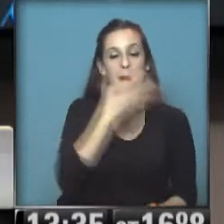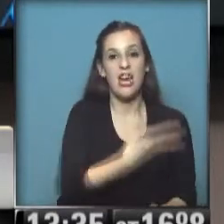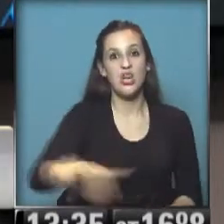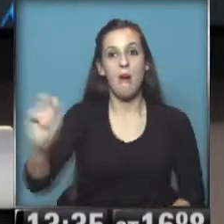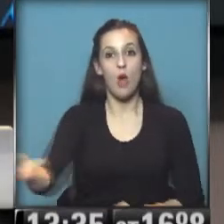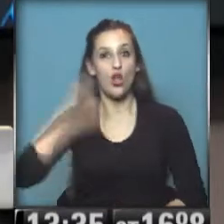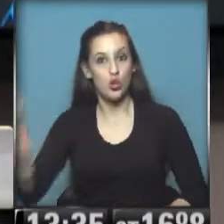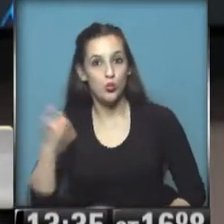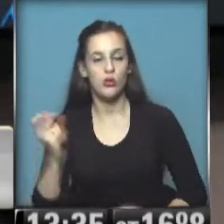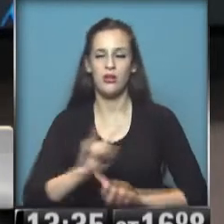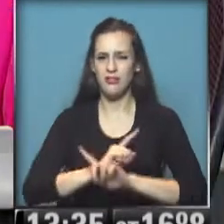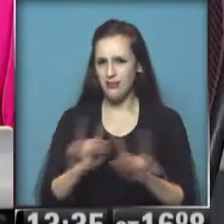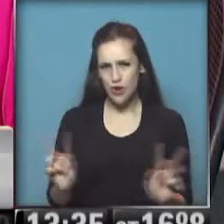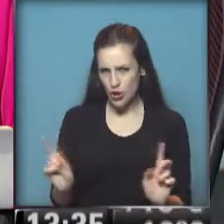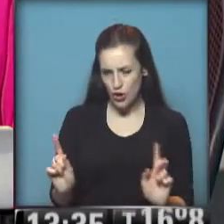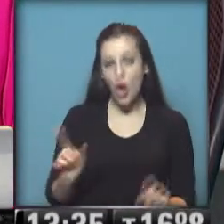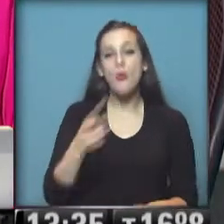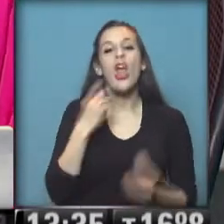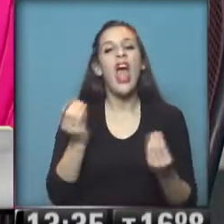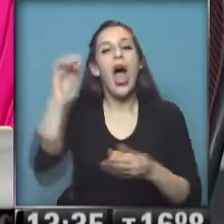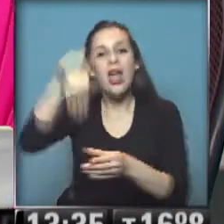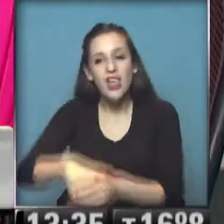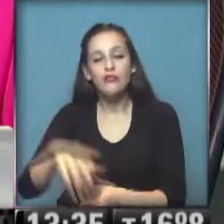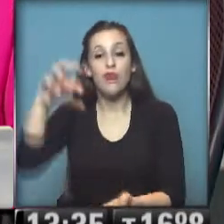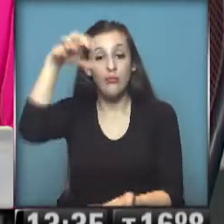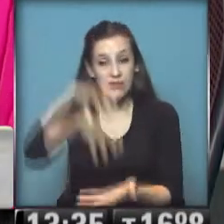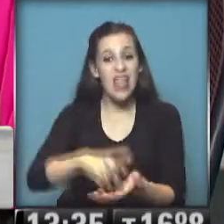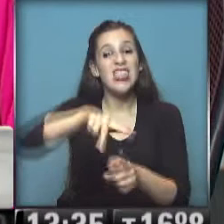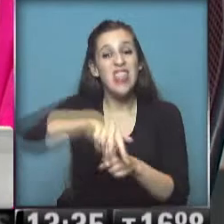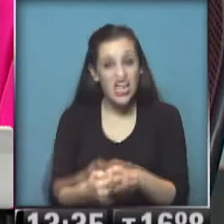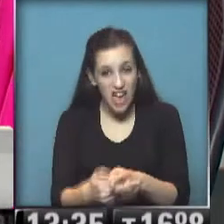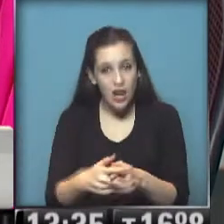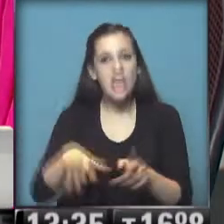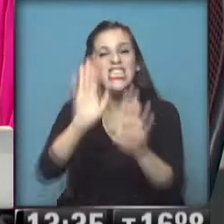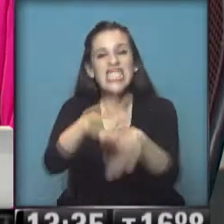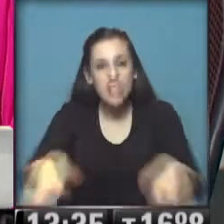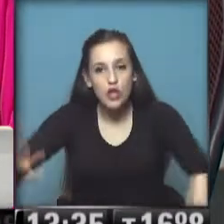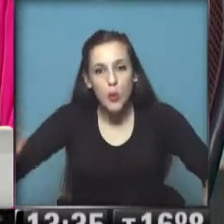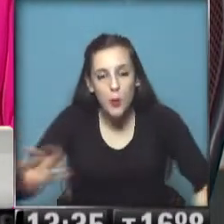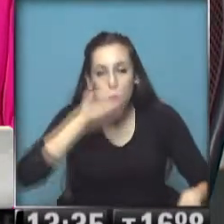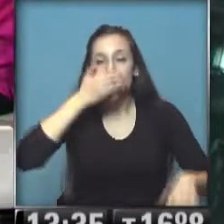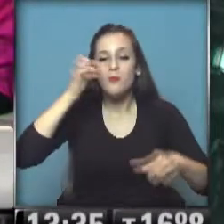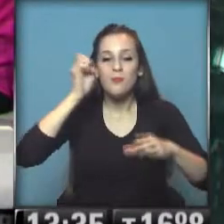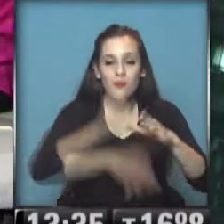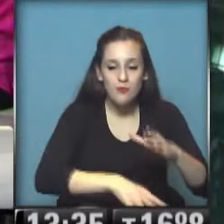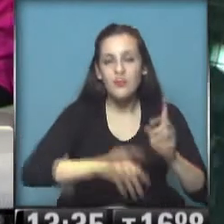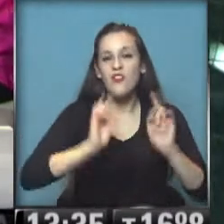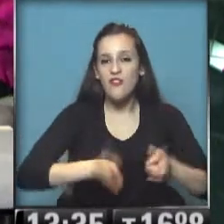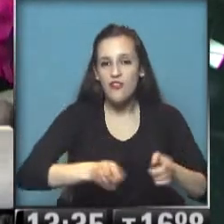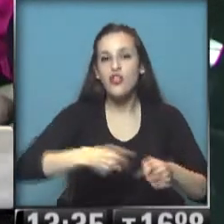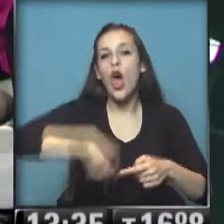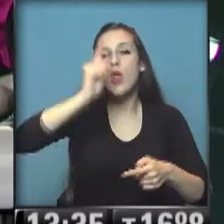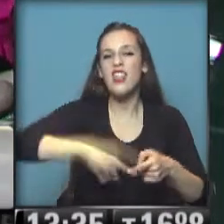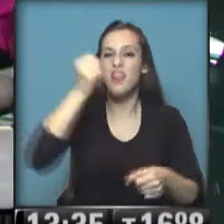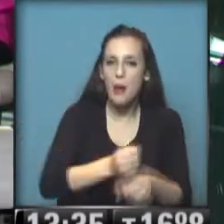justamente un taller clandestino con niños en su interior explotación ahora infantil lo cual es gravísimo realmente es un delito